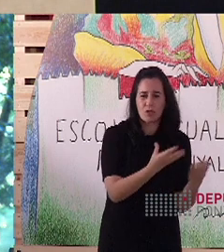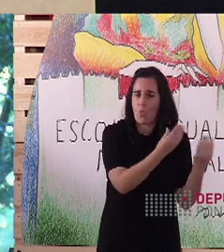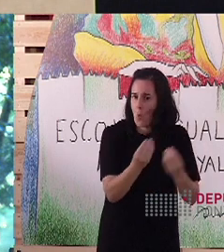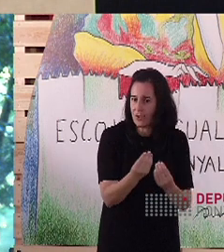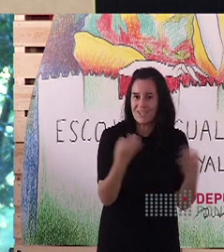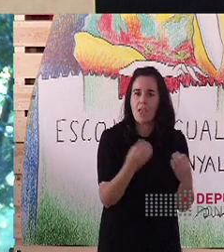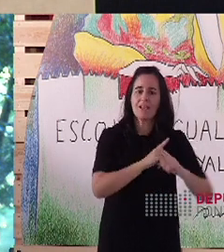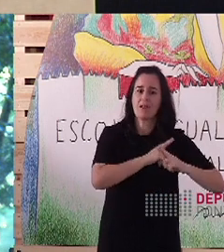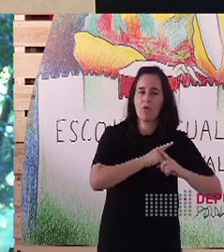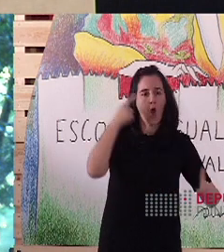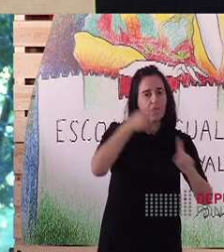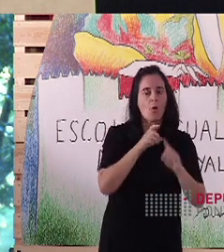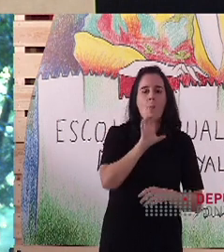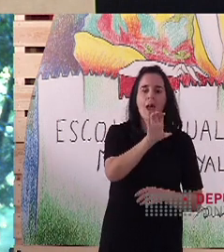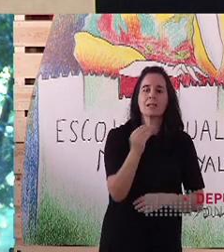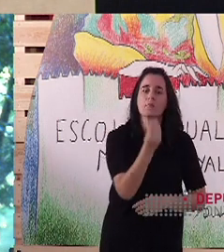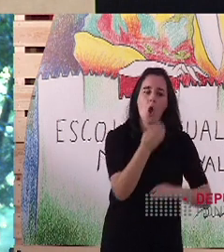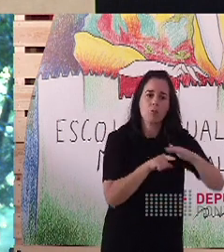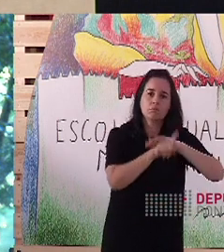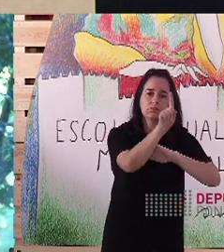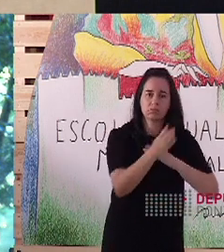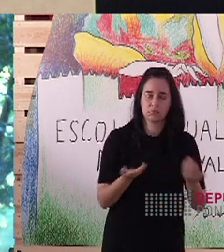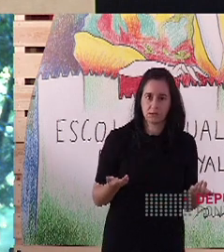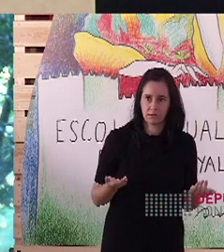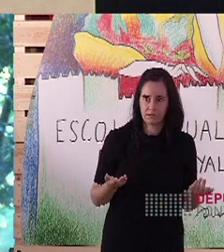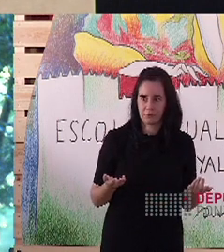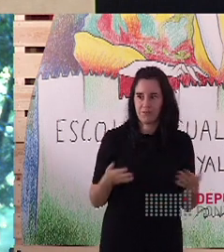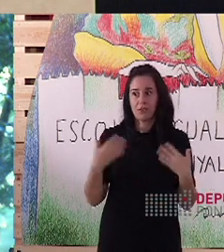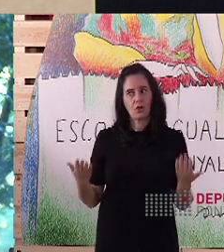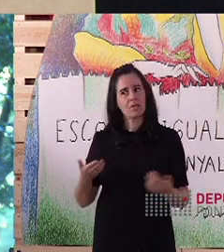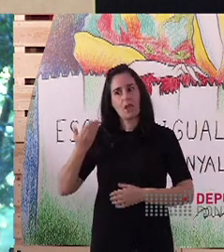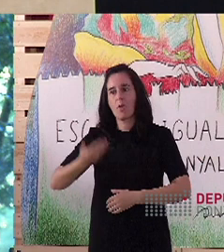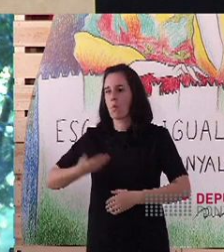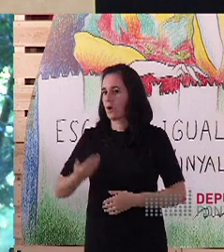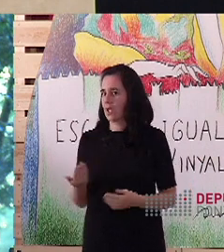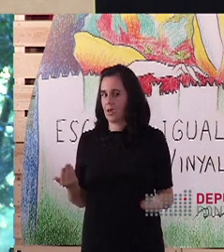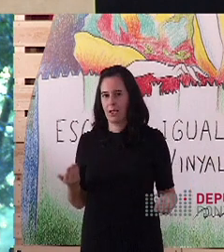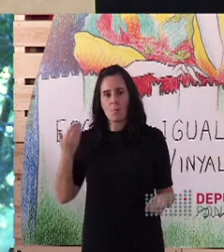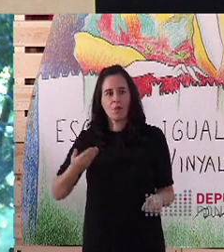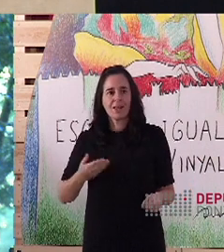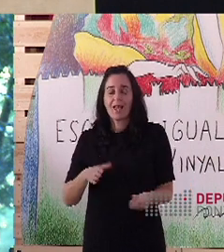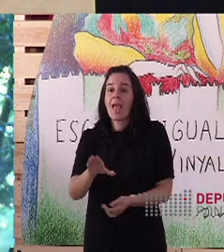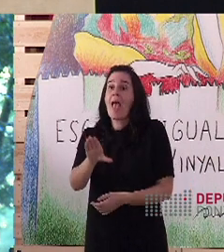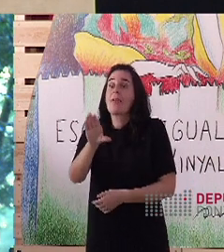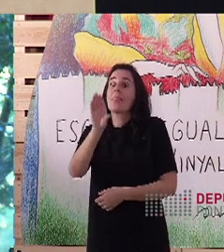país saliese adelante. De modo que, importantísimo entender que